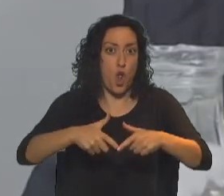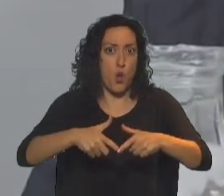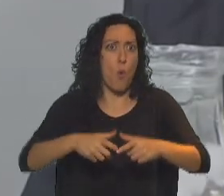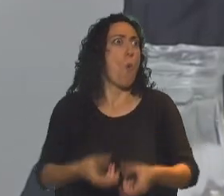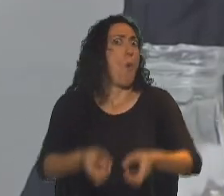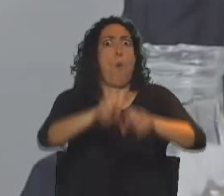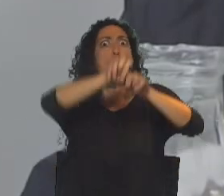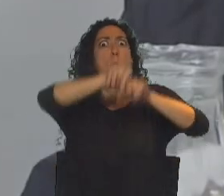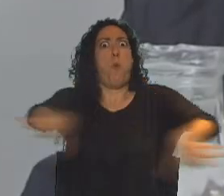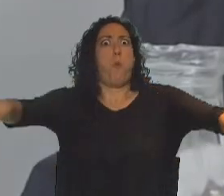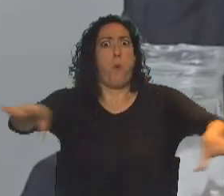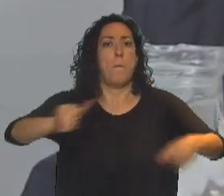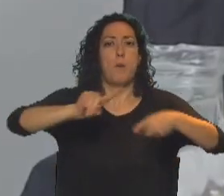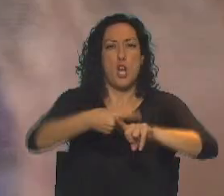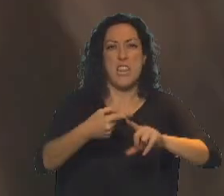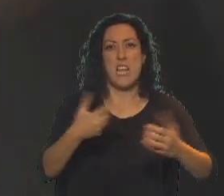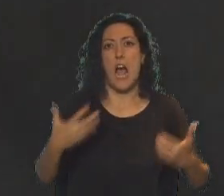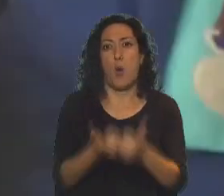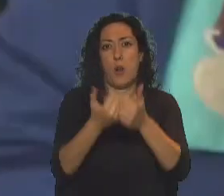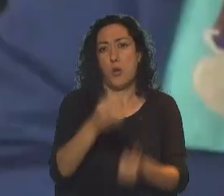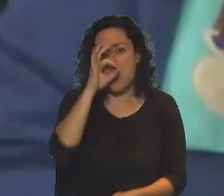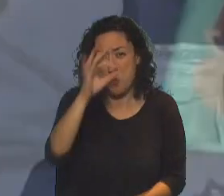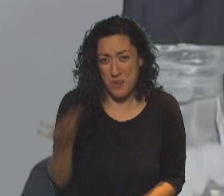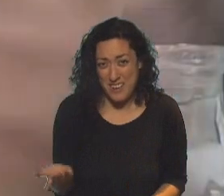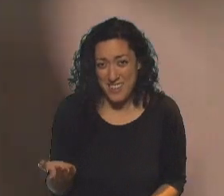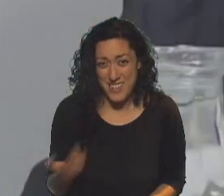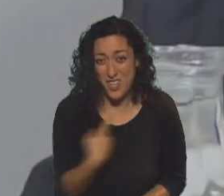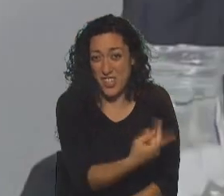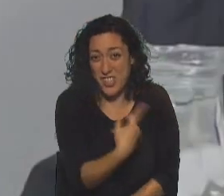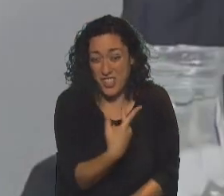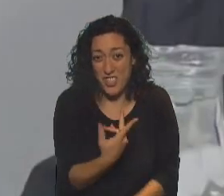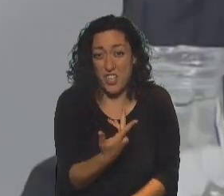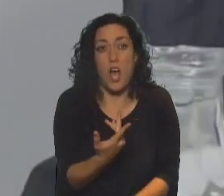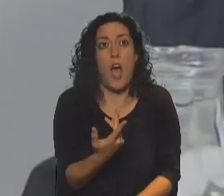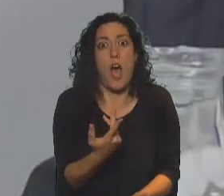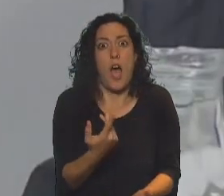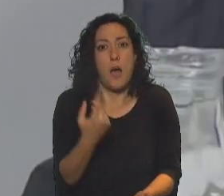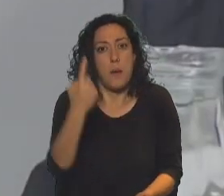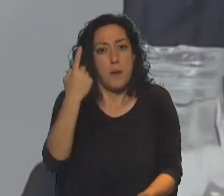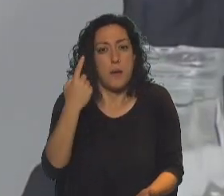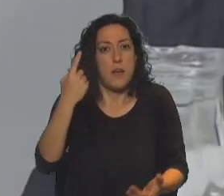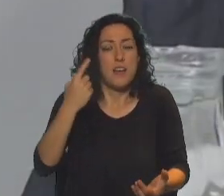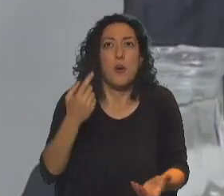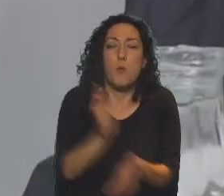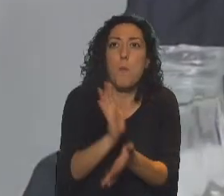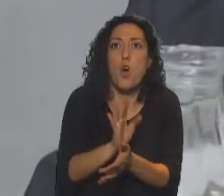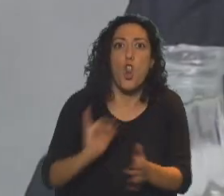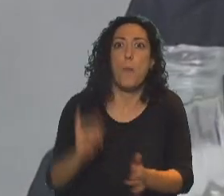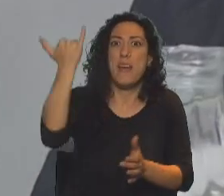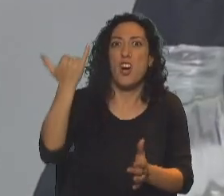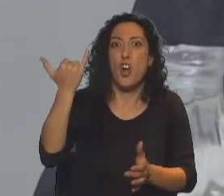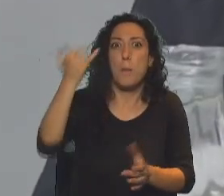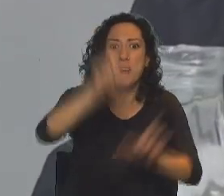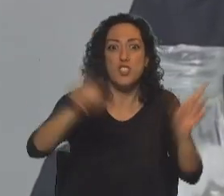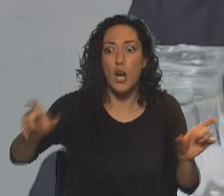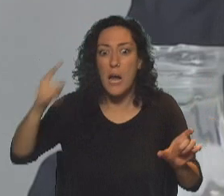política, pero esta es la gracia. La gracia no es juntarse con los que piensan igual. La gracia está juntarse con los